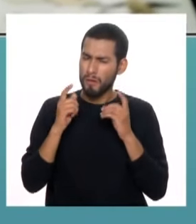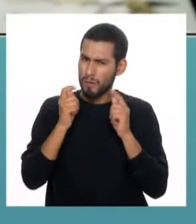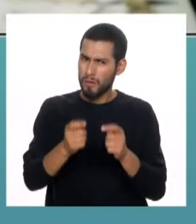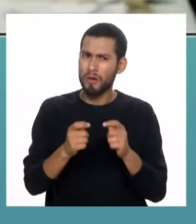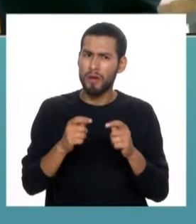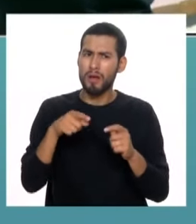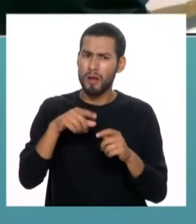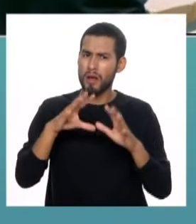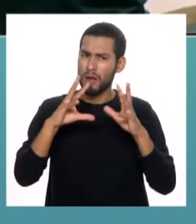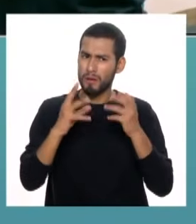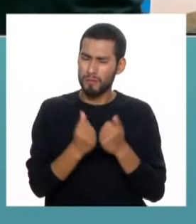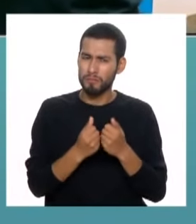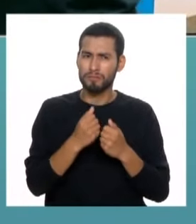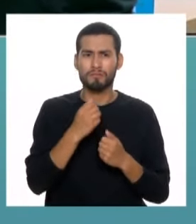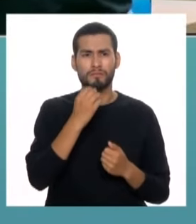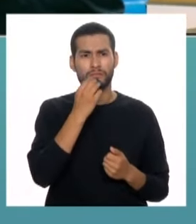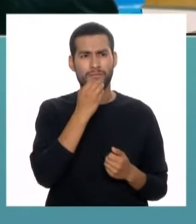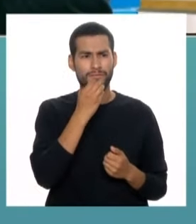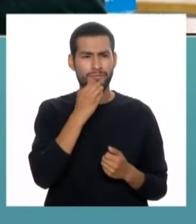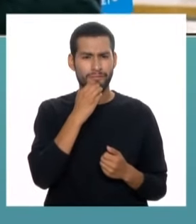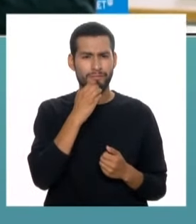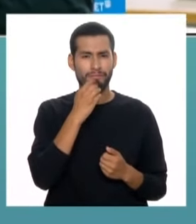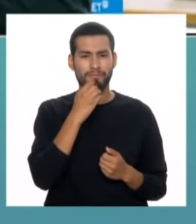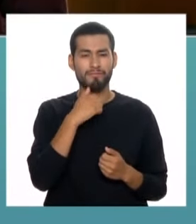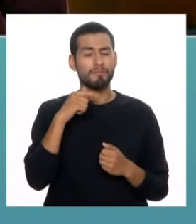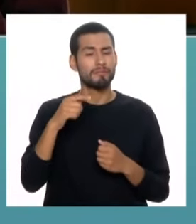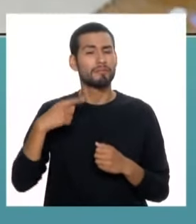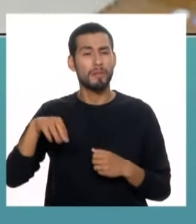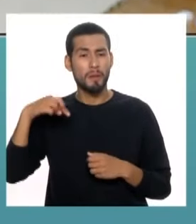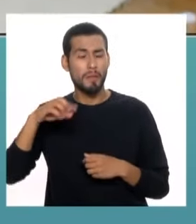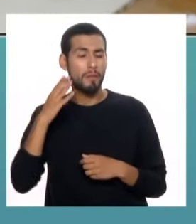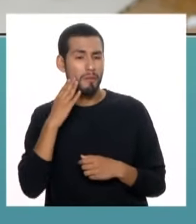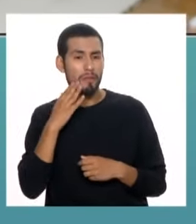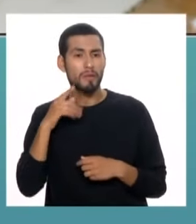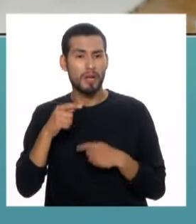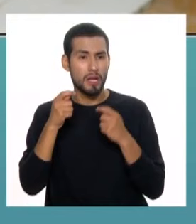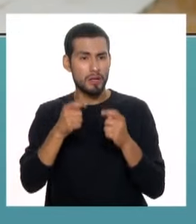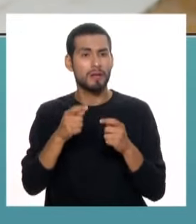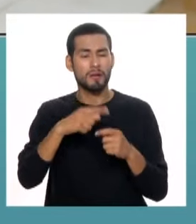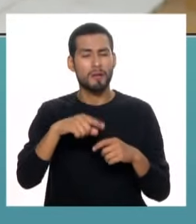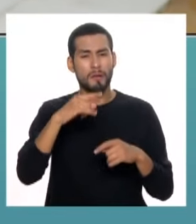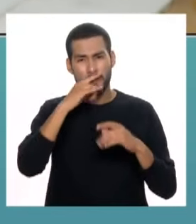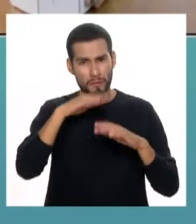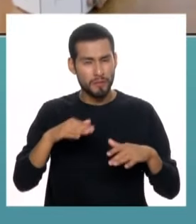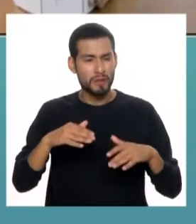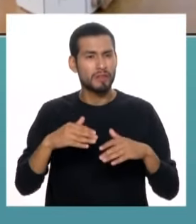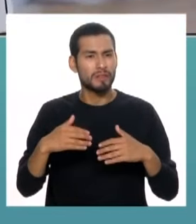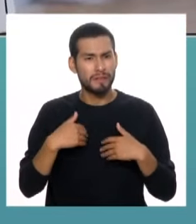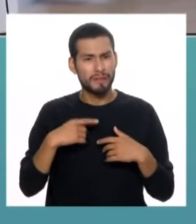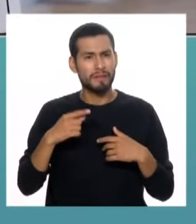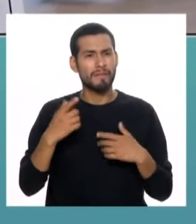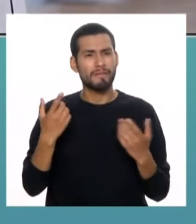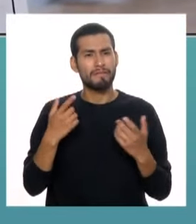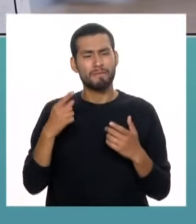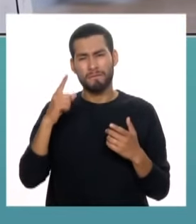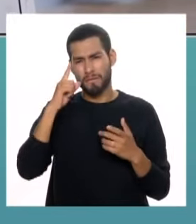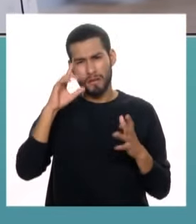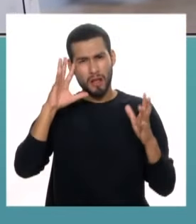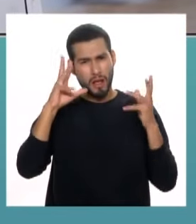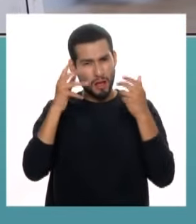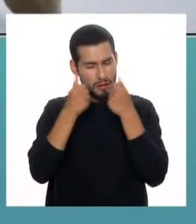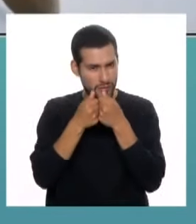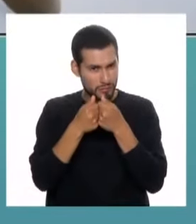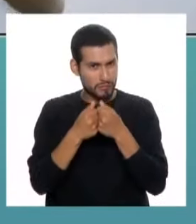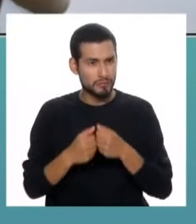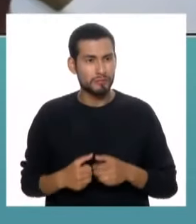a una asociación pues que de padres que tienen sus menores con el trastorno del espectro